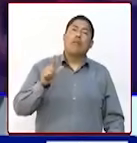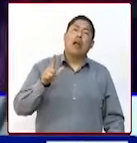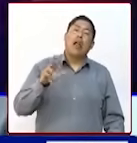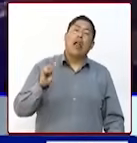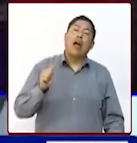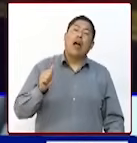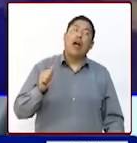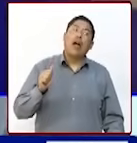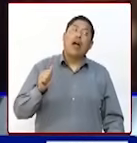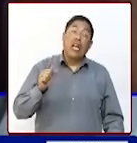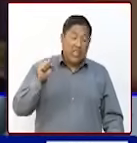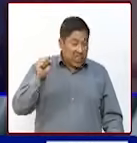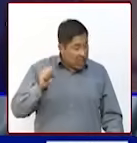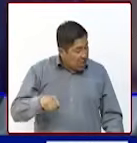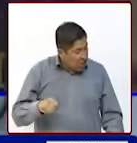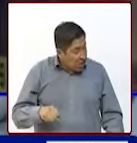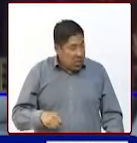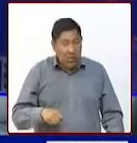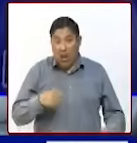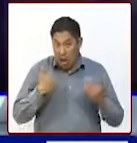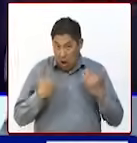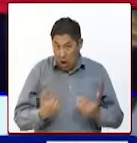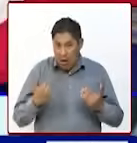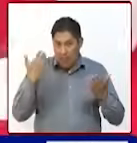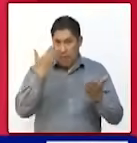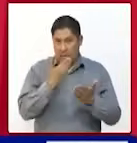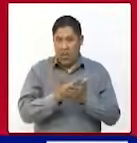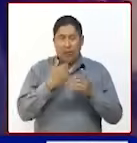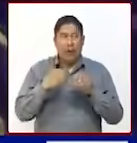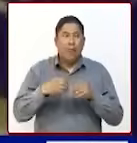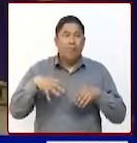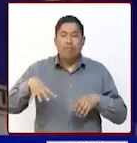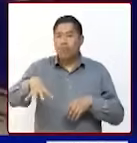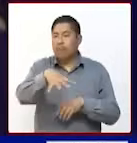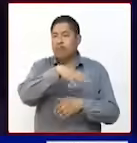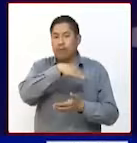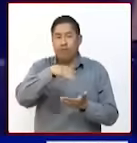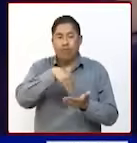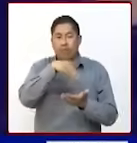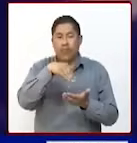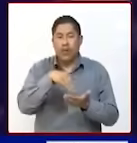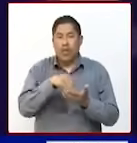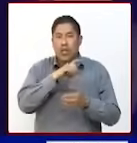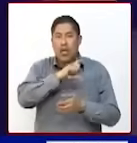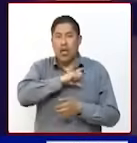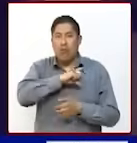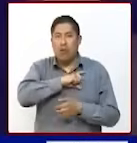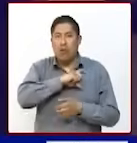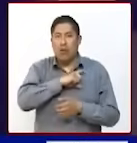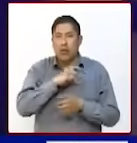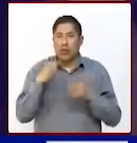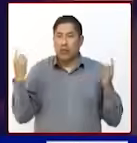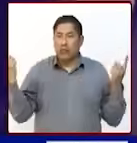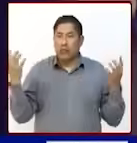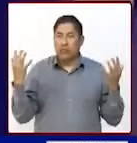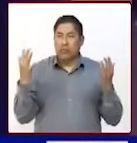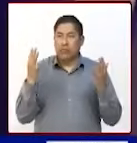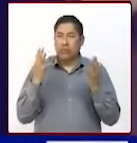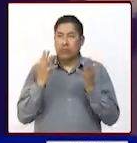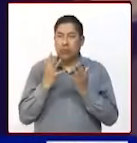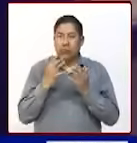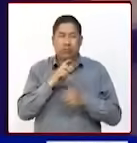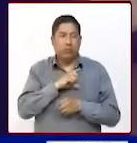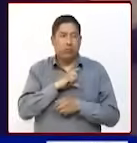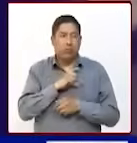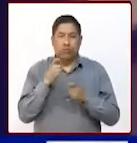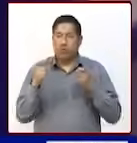Así es, y es que a esta hora de la noche nosotros hemos llegado al comando departamental de la Policía Boliviana porque se está empezando ya a llegar los efectivos policiales.